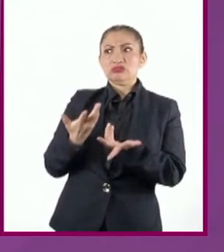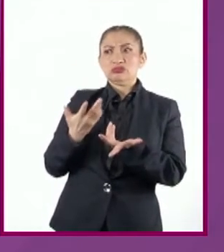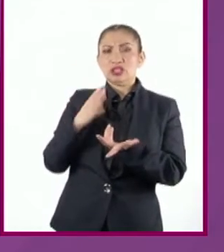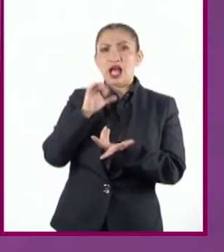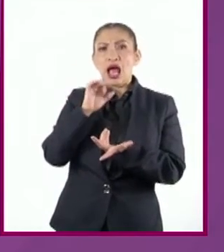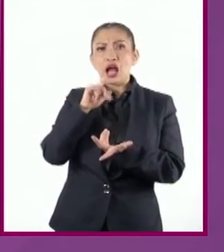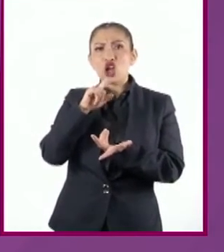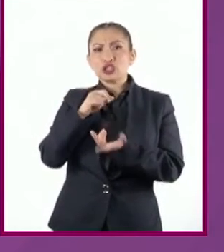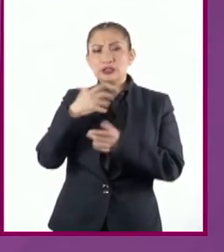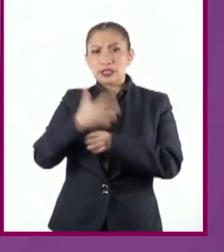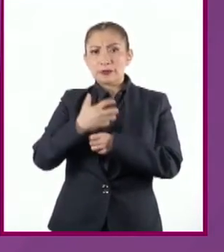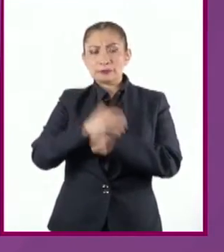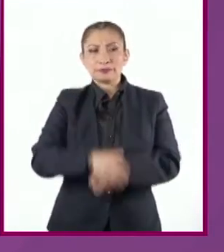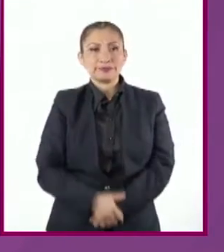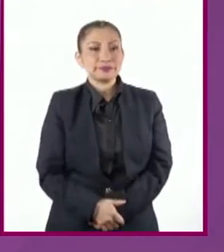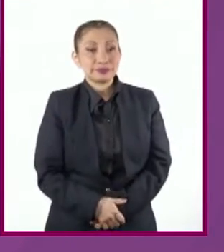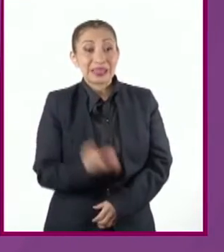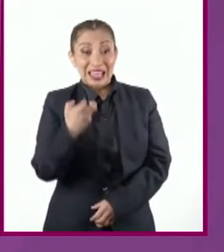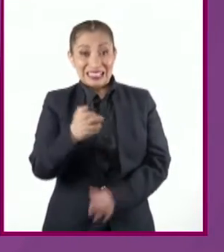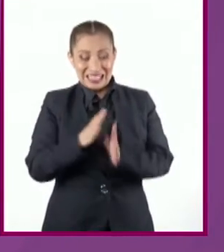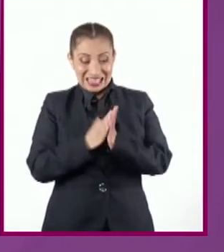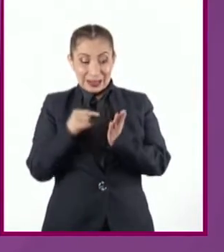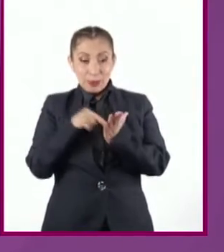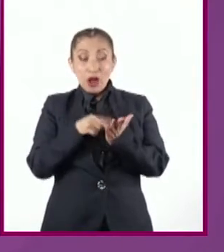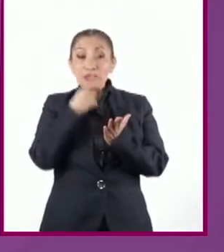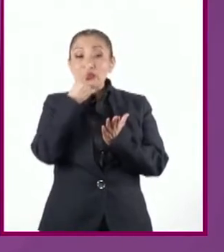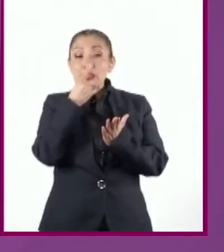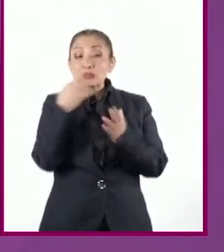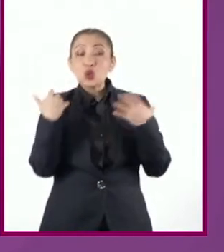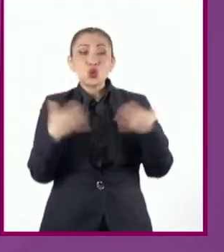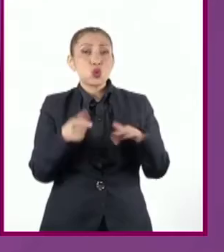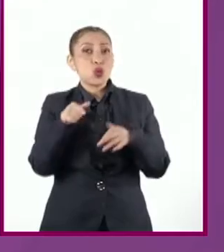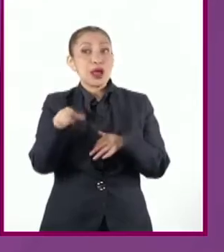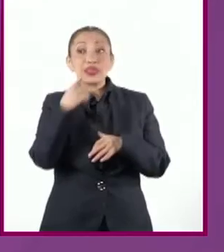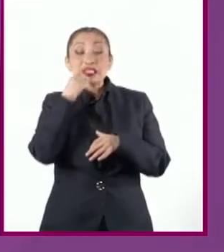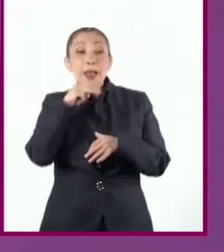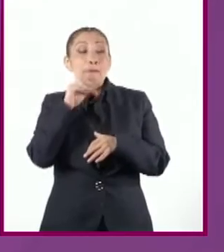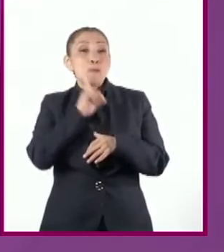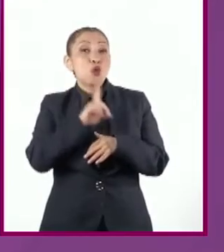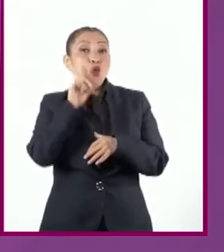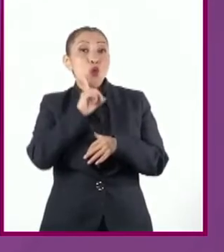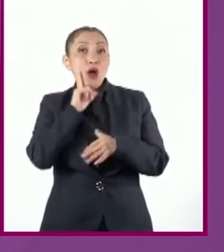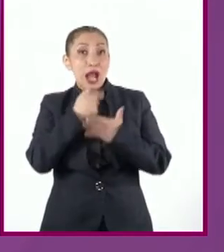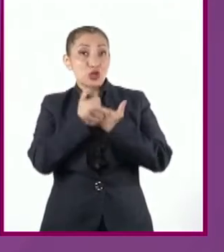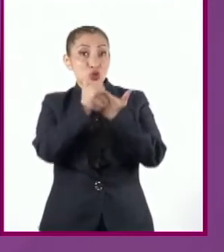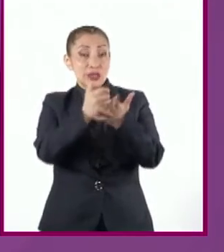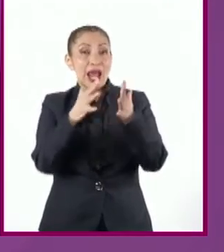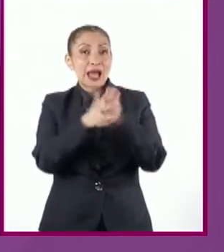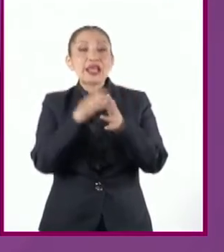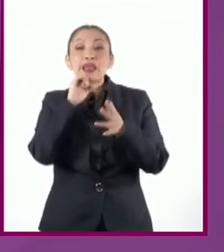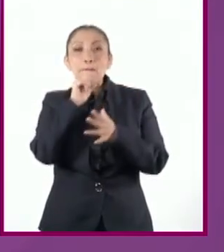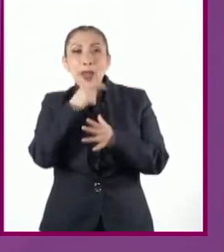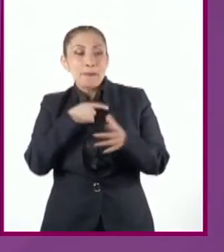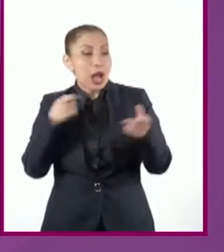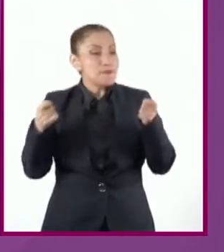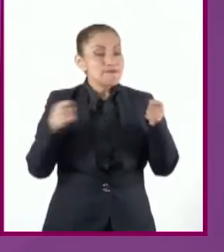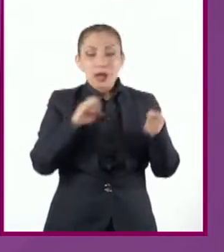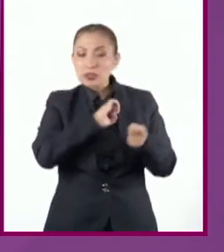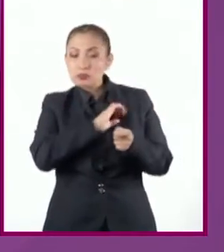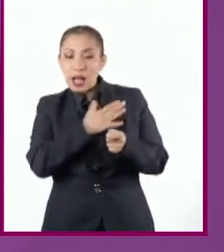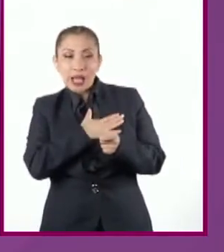Carlos V. En este texto se hace énfasis en el papel de Malintzin en la guerra y en las negociaciones entre